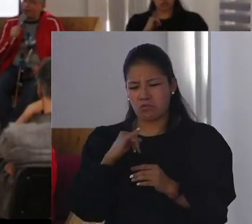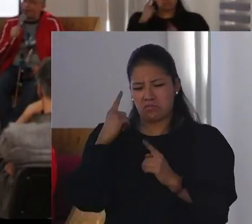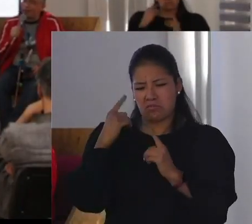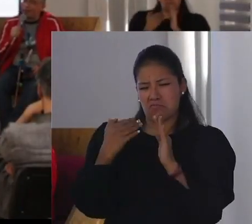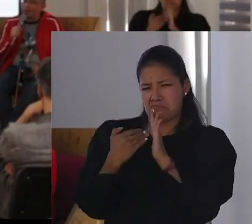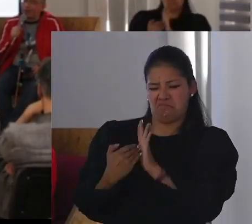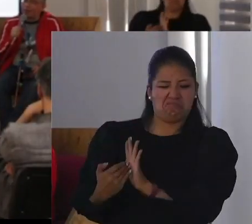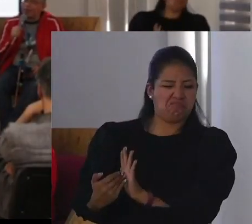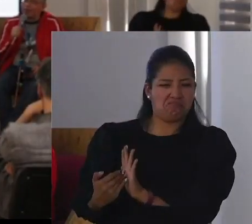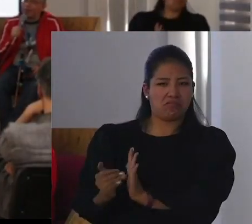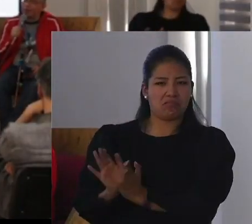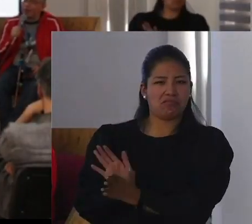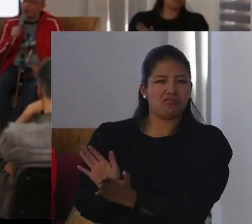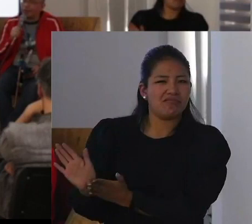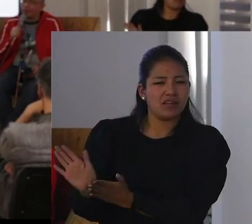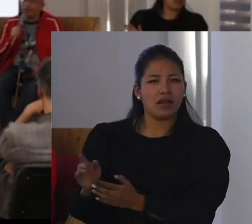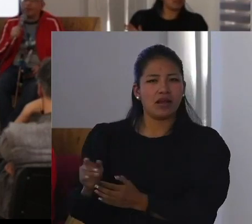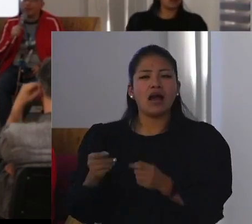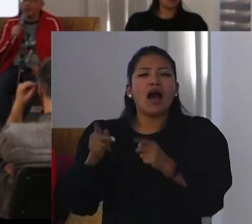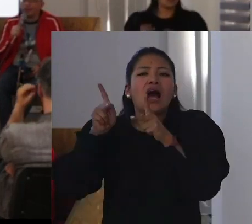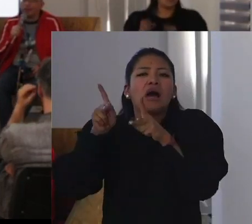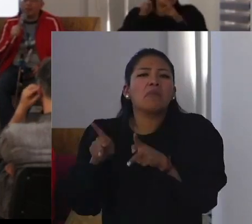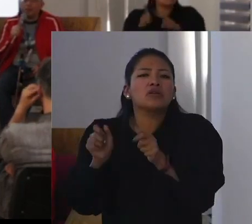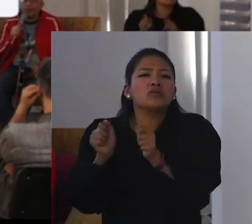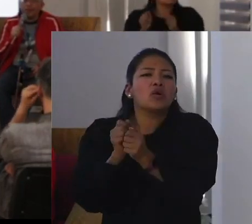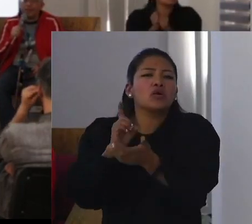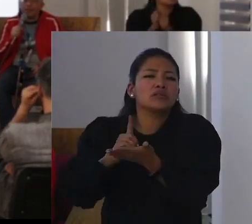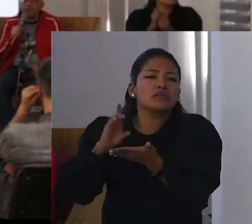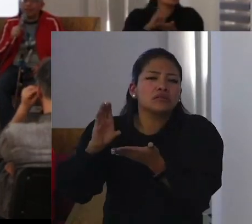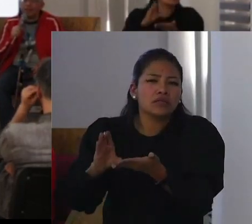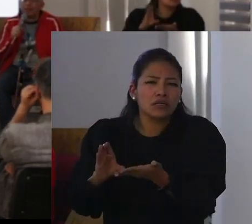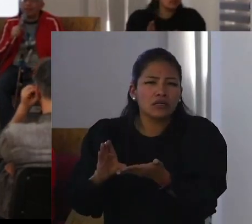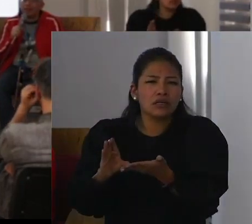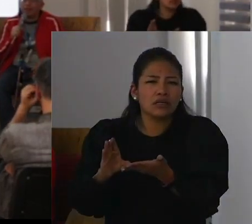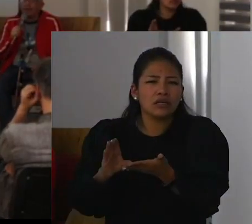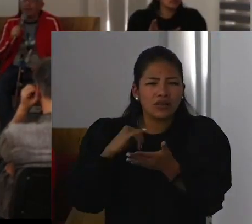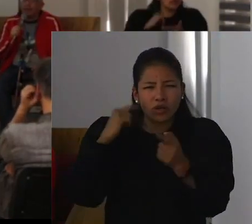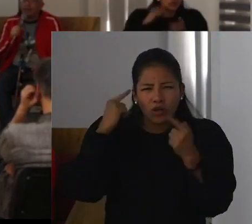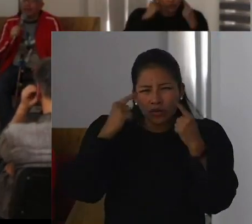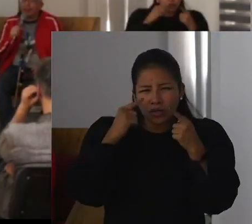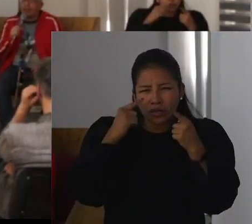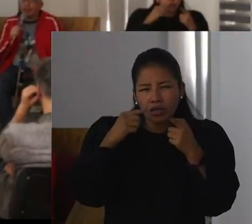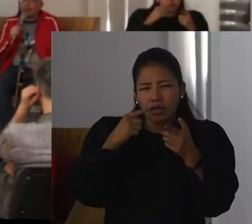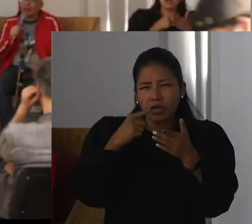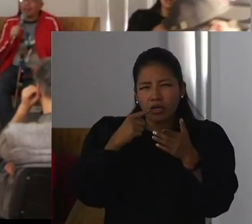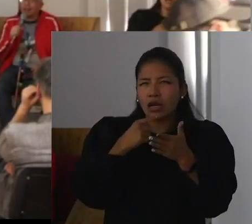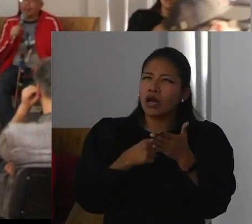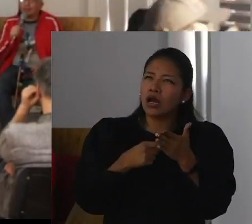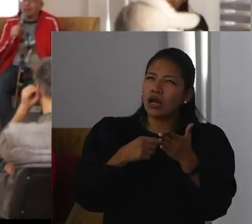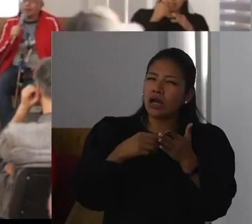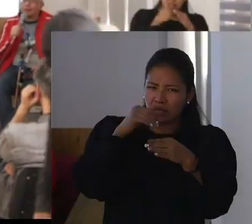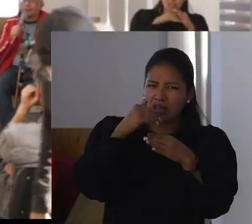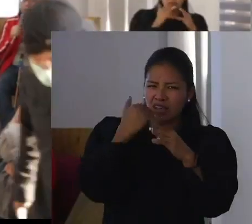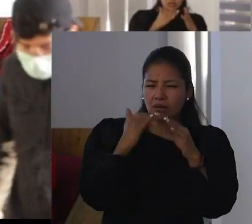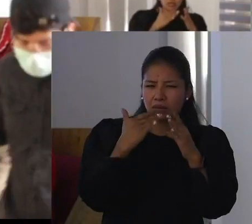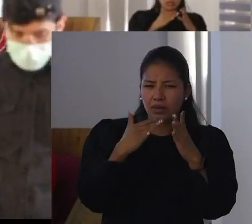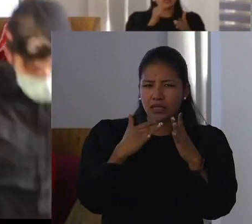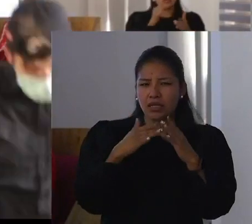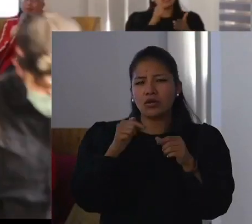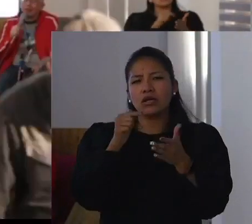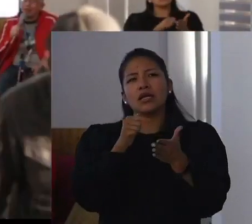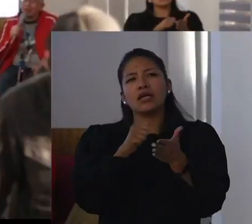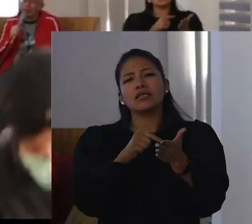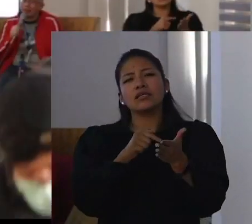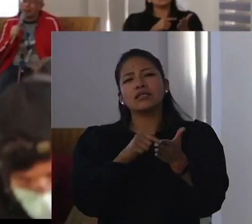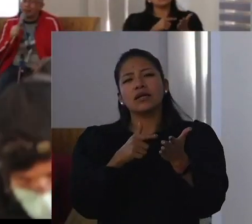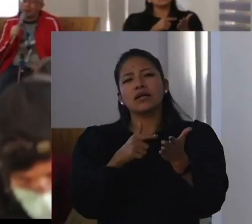la a las personas con capacidades diferentes No creo que el primer día Les mandé el esta trinchera que hizo Perdón